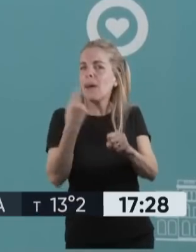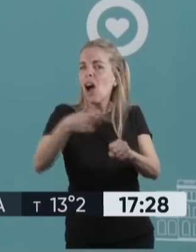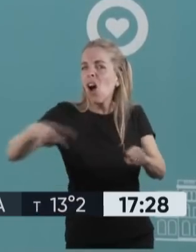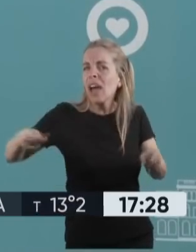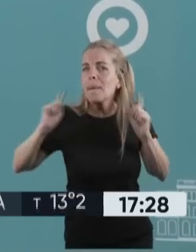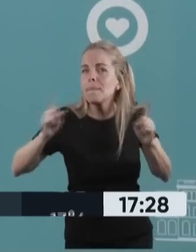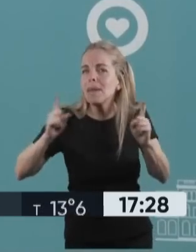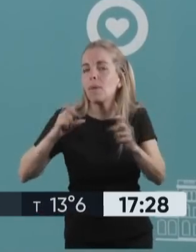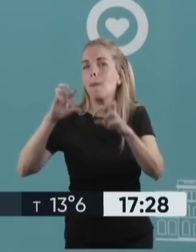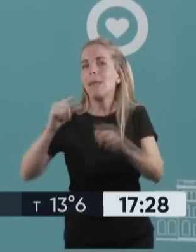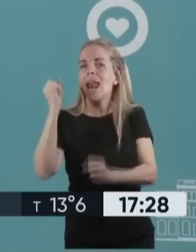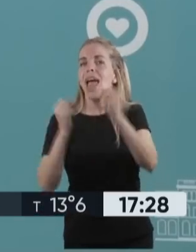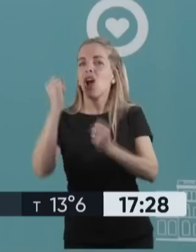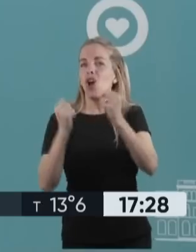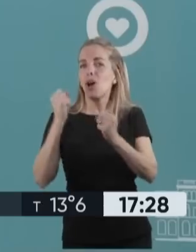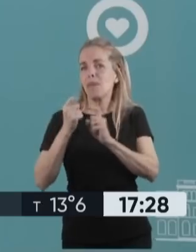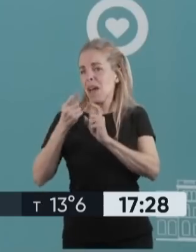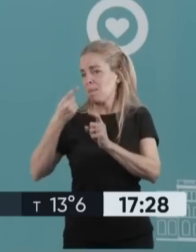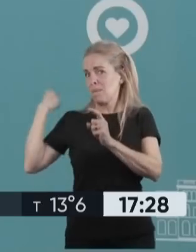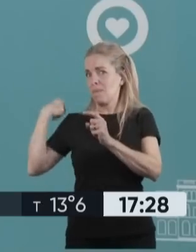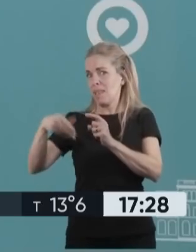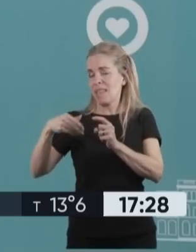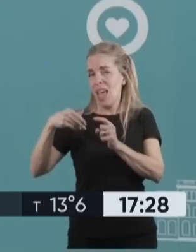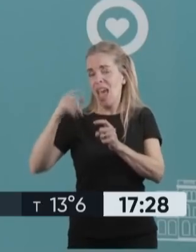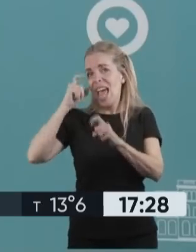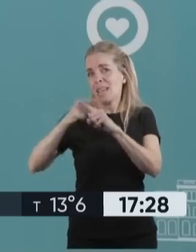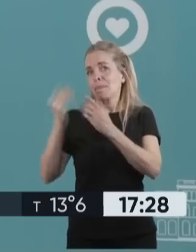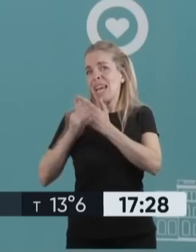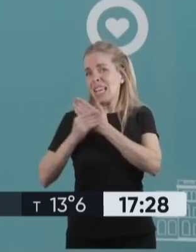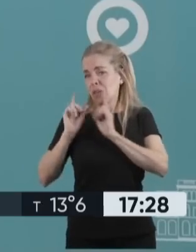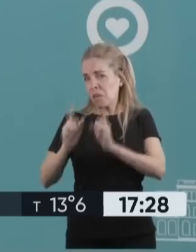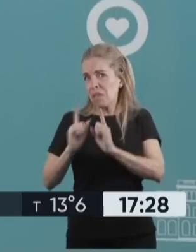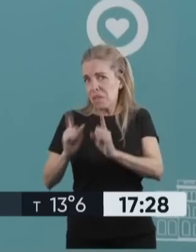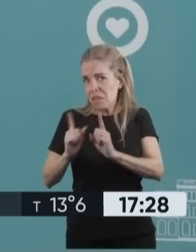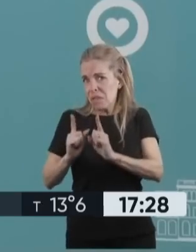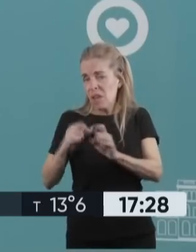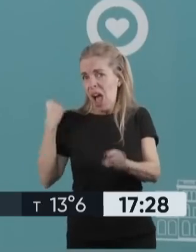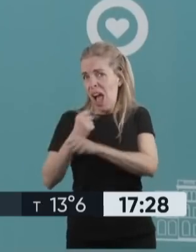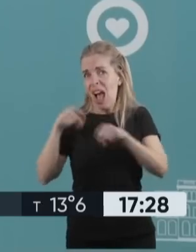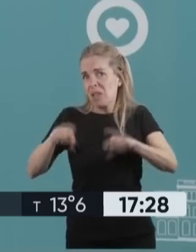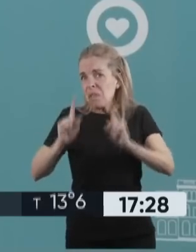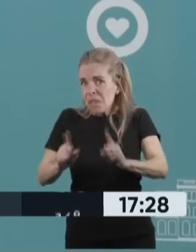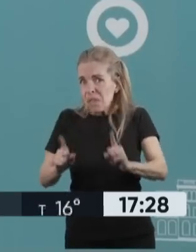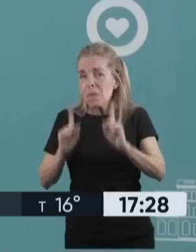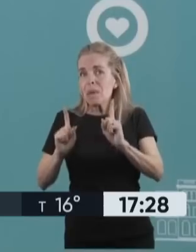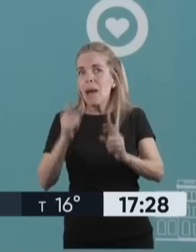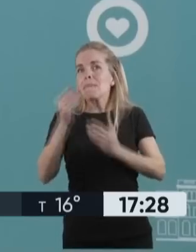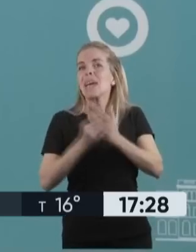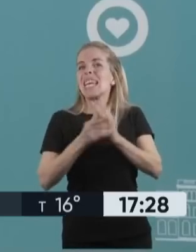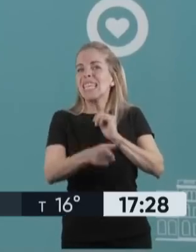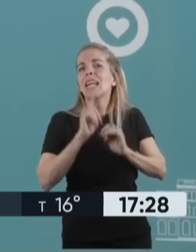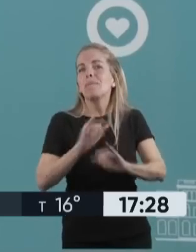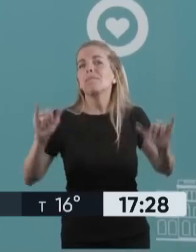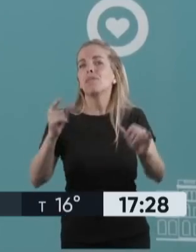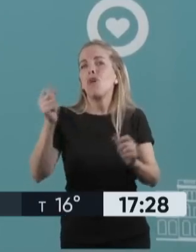sostener el programa económico y el rumbo económico exactamente como se viene sosteniendo y, como ella también dice, todos ya hablamos de la